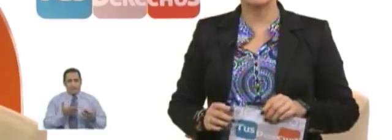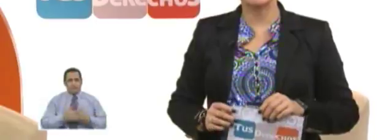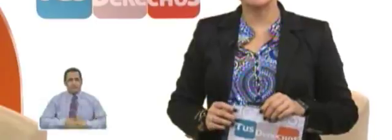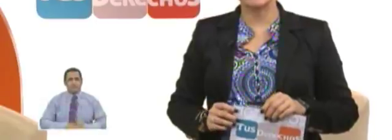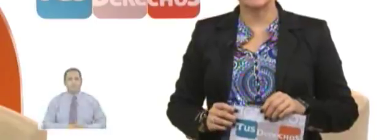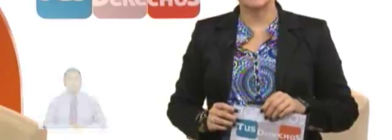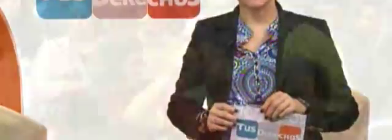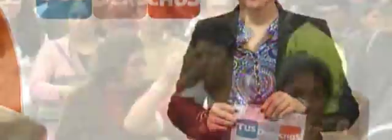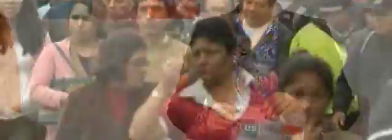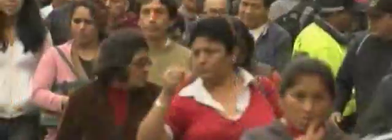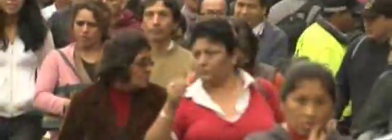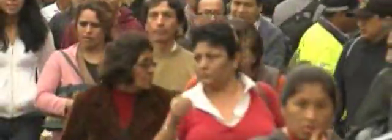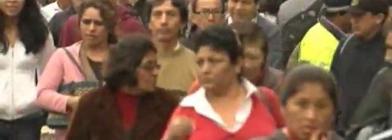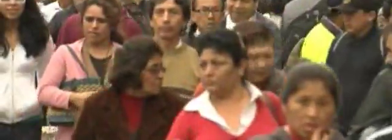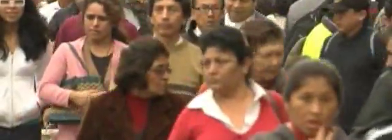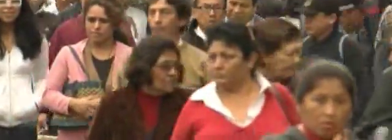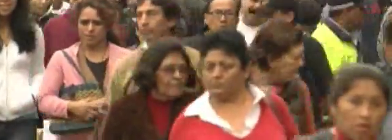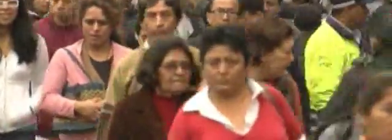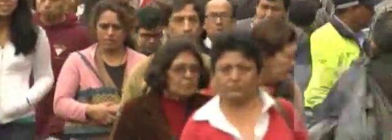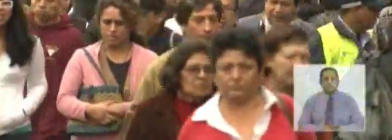bienvenidos.